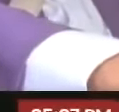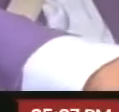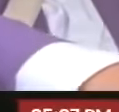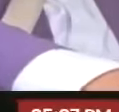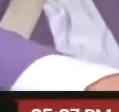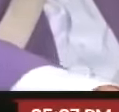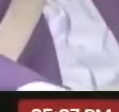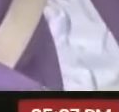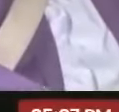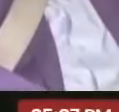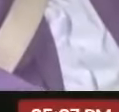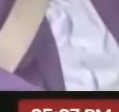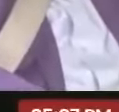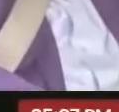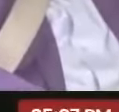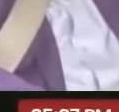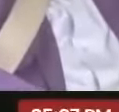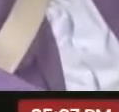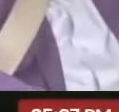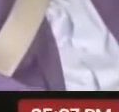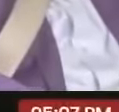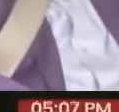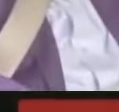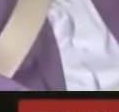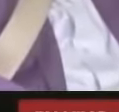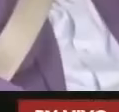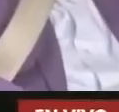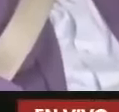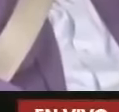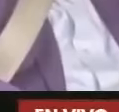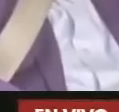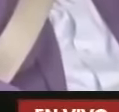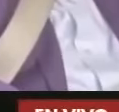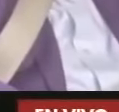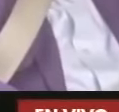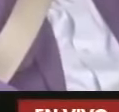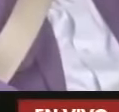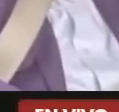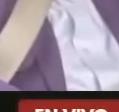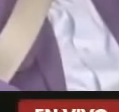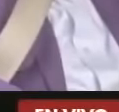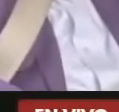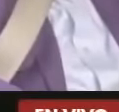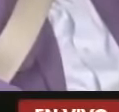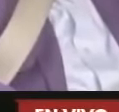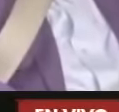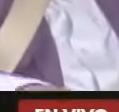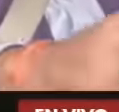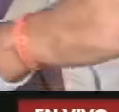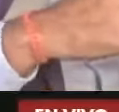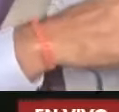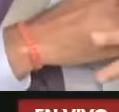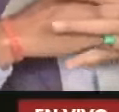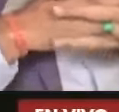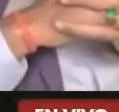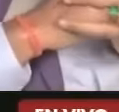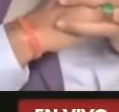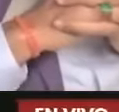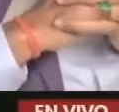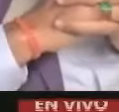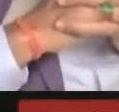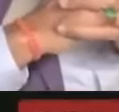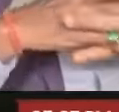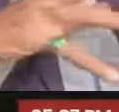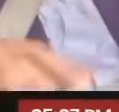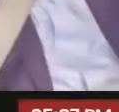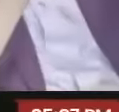bueno, lograr su verdadera liberación. Allí está la clave, ¿no? Correcto. Fíjate que es muy